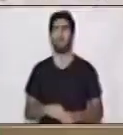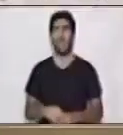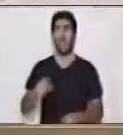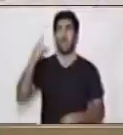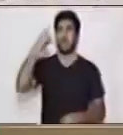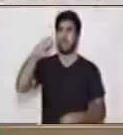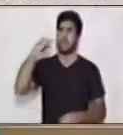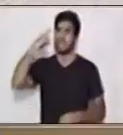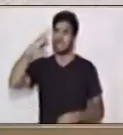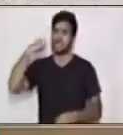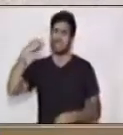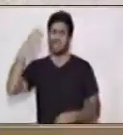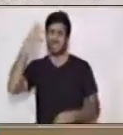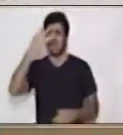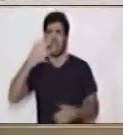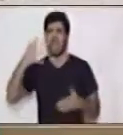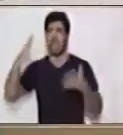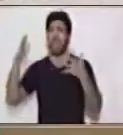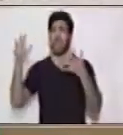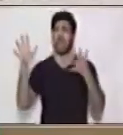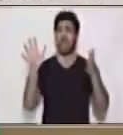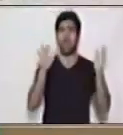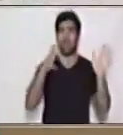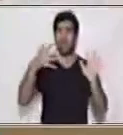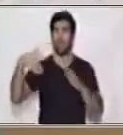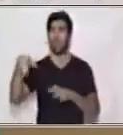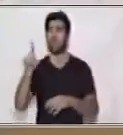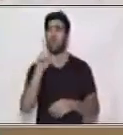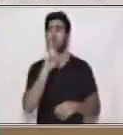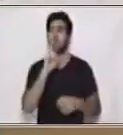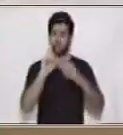Negra en el viento la vela.